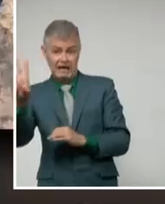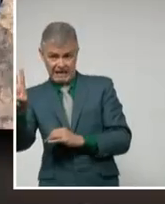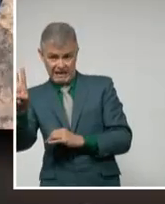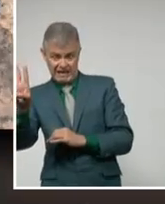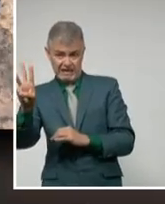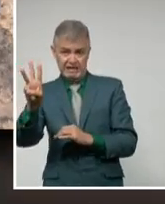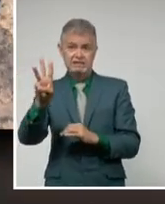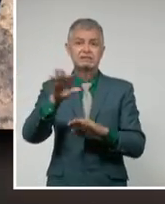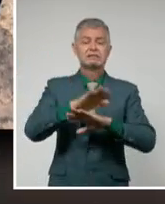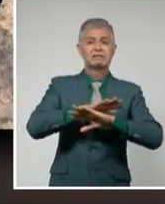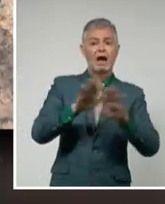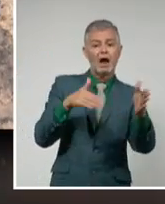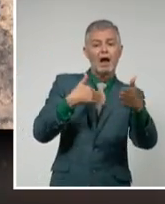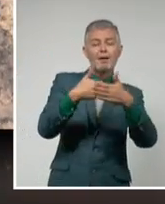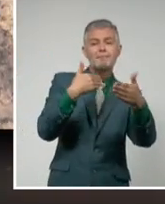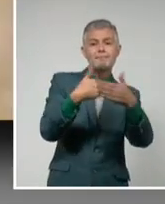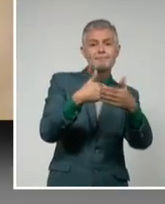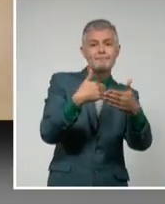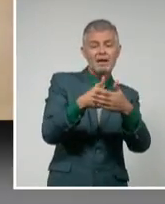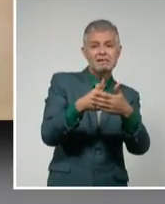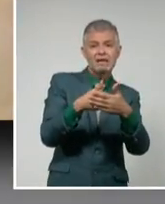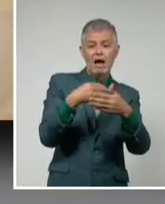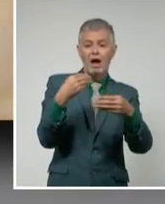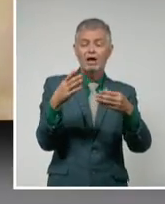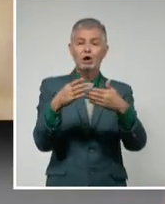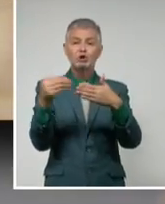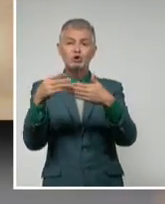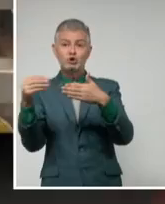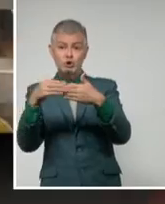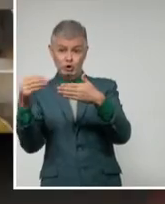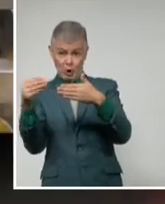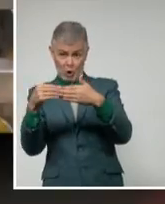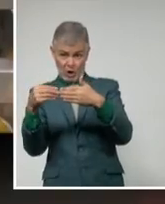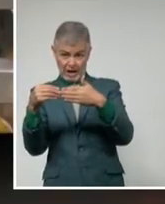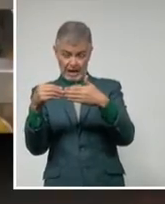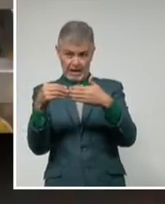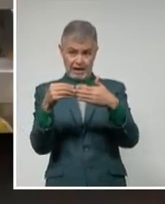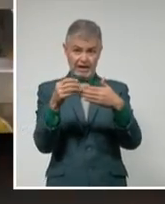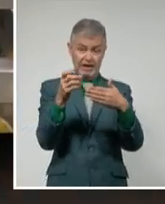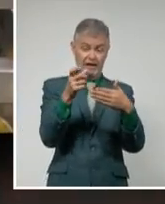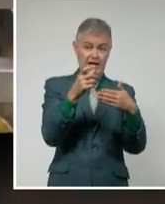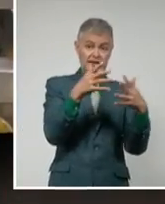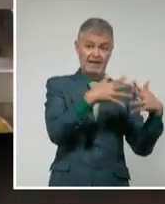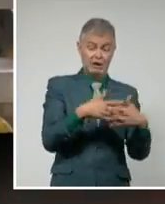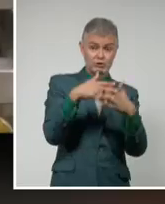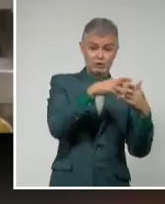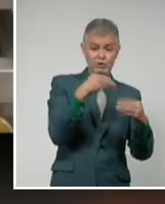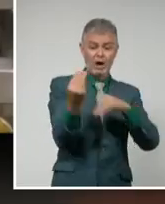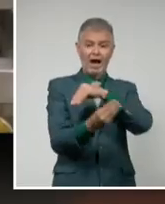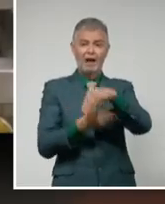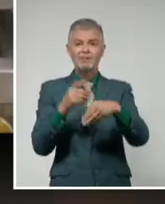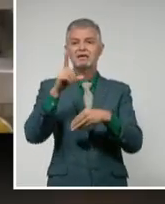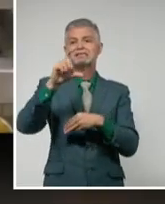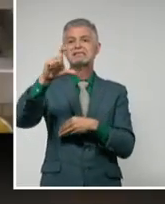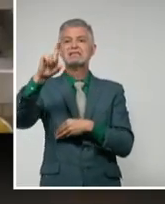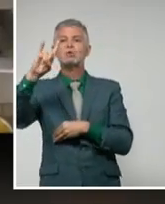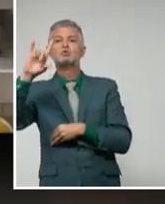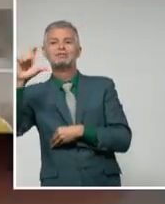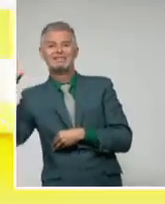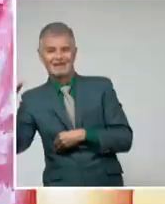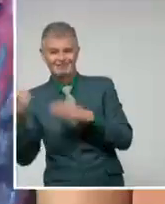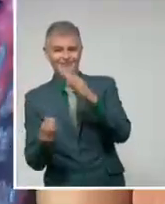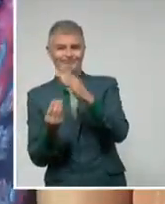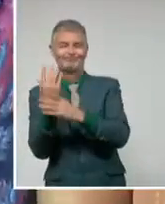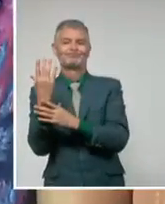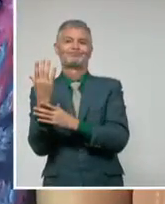sector empresarial, sustituyendo el dólar estadounidense por el peso convertible en las relaciones comerciales